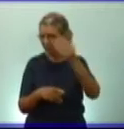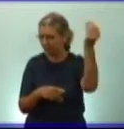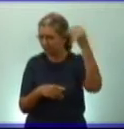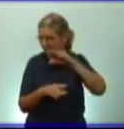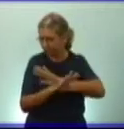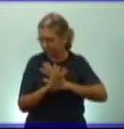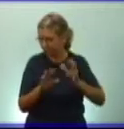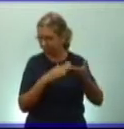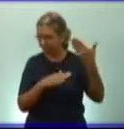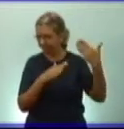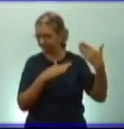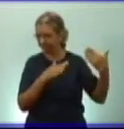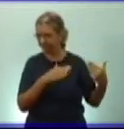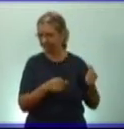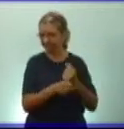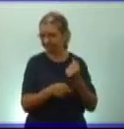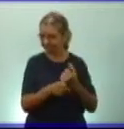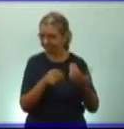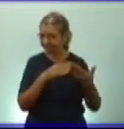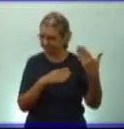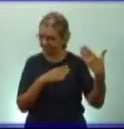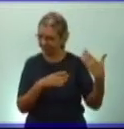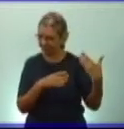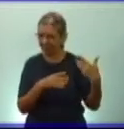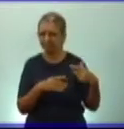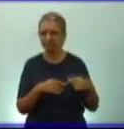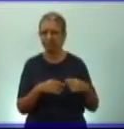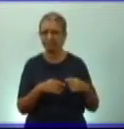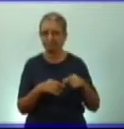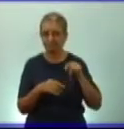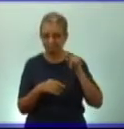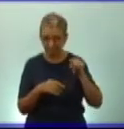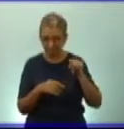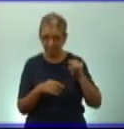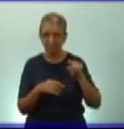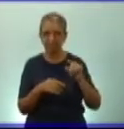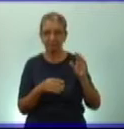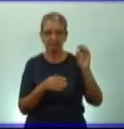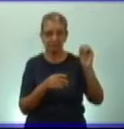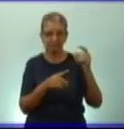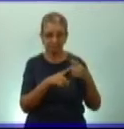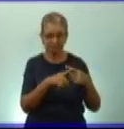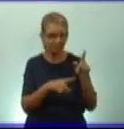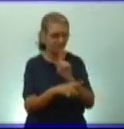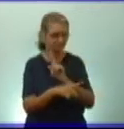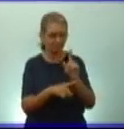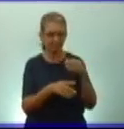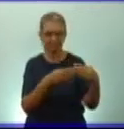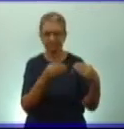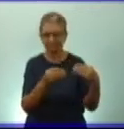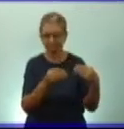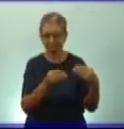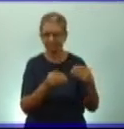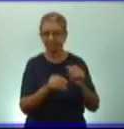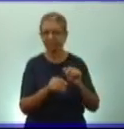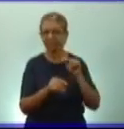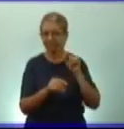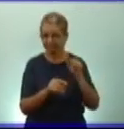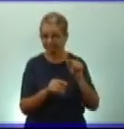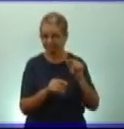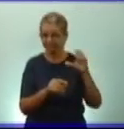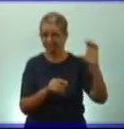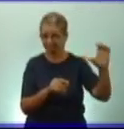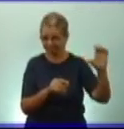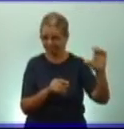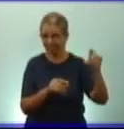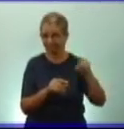¿verdad? Hemos trabajado con él con frecuencia. Por tanto, estamos hablando de un óxido no metálico, porque este elemento carbono es